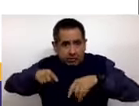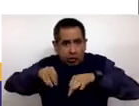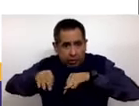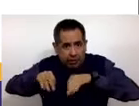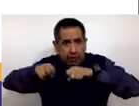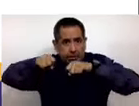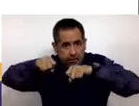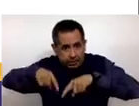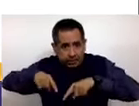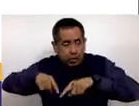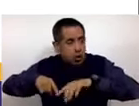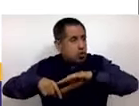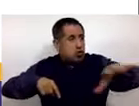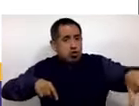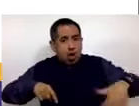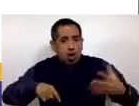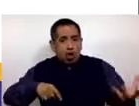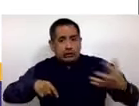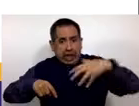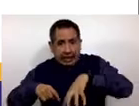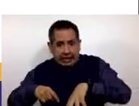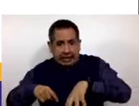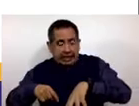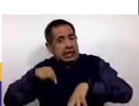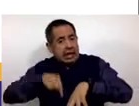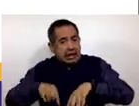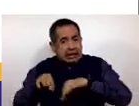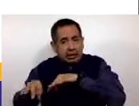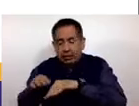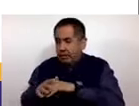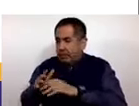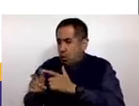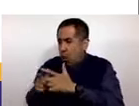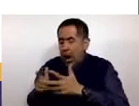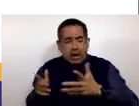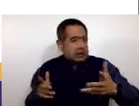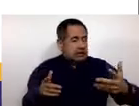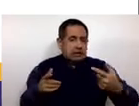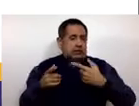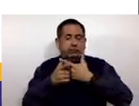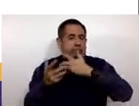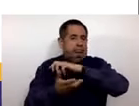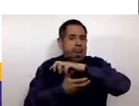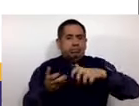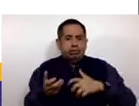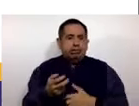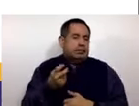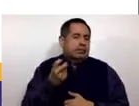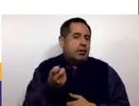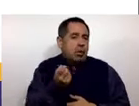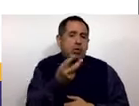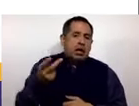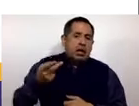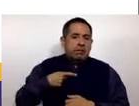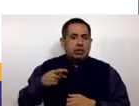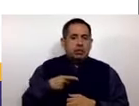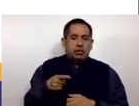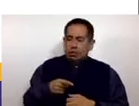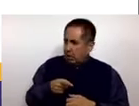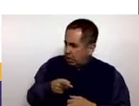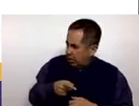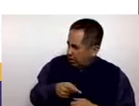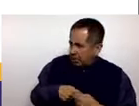el espacio de estar todo el tiempo, y eso evidentemente hizo que primero mucha gente se diera cuenta de que